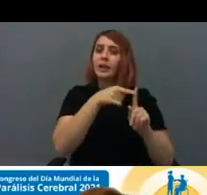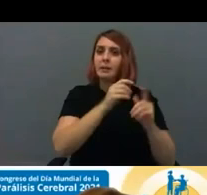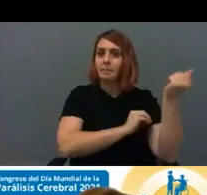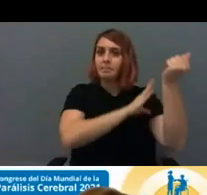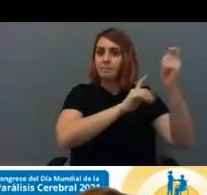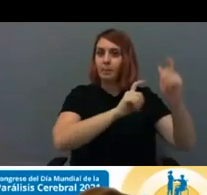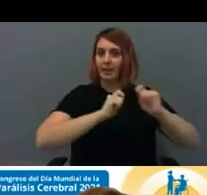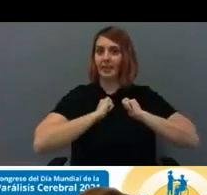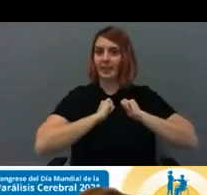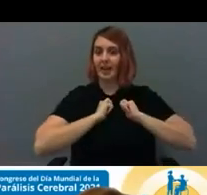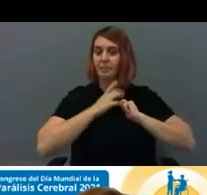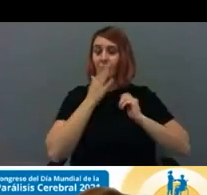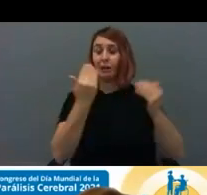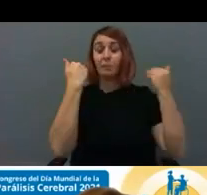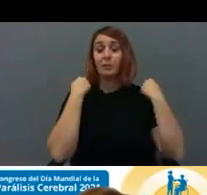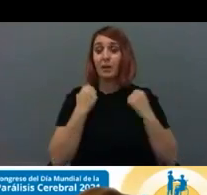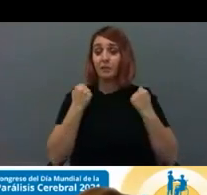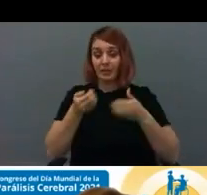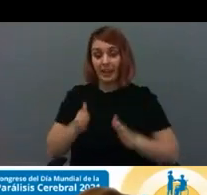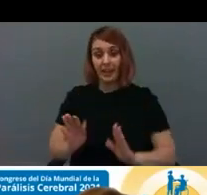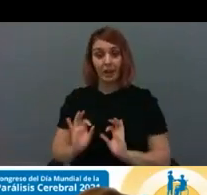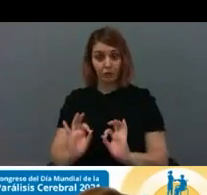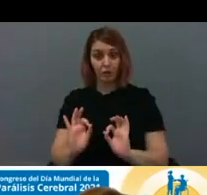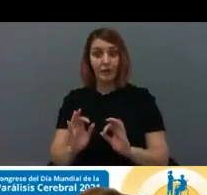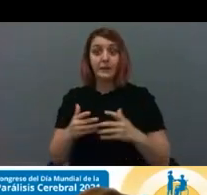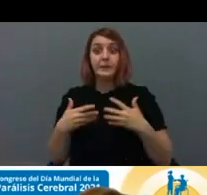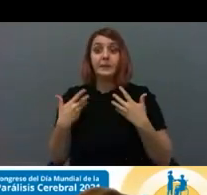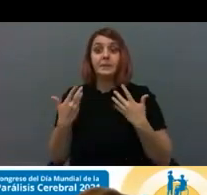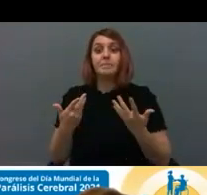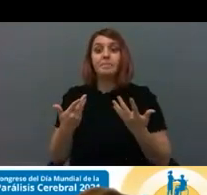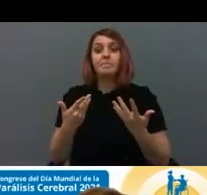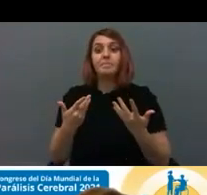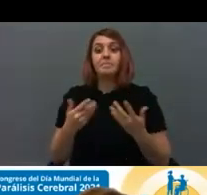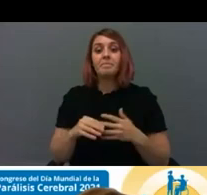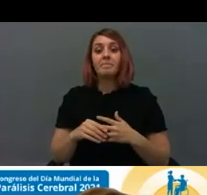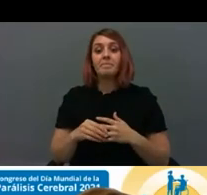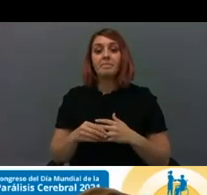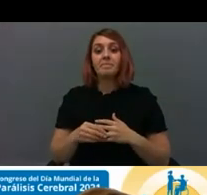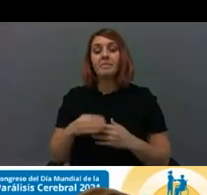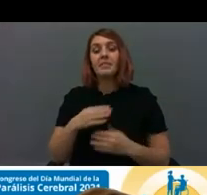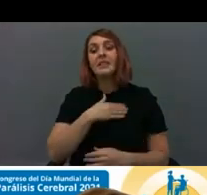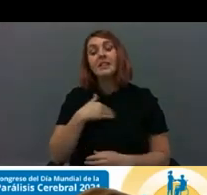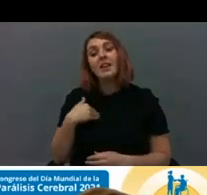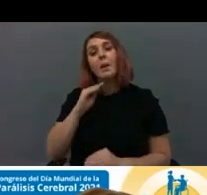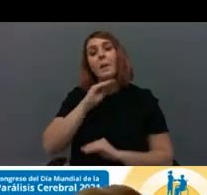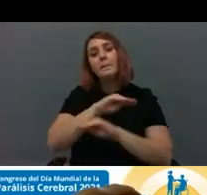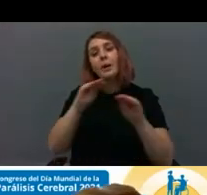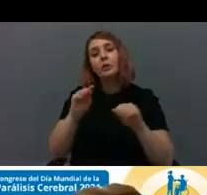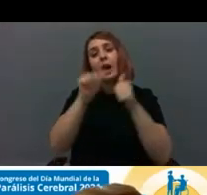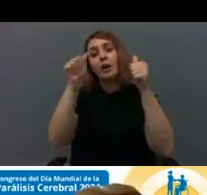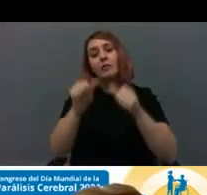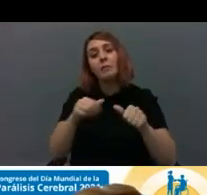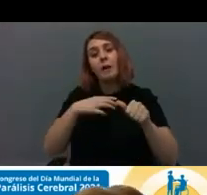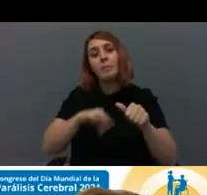¿no? De su gran responsabilidad con sus hijos, ¿no? Entonces, quería un poco preguntarles de qué forma es que